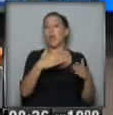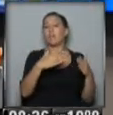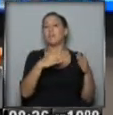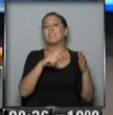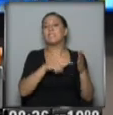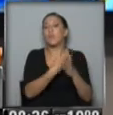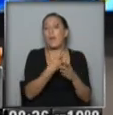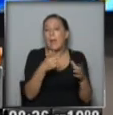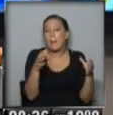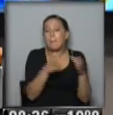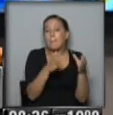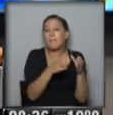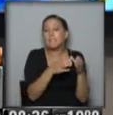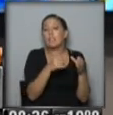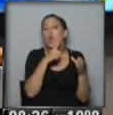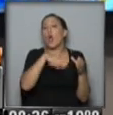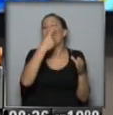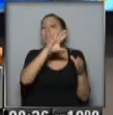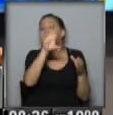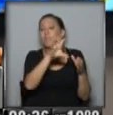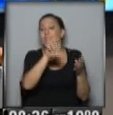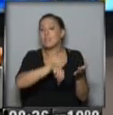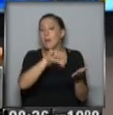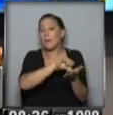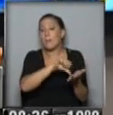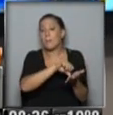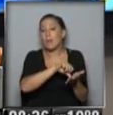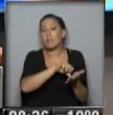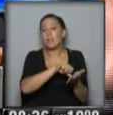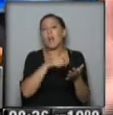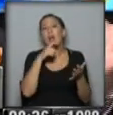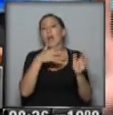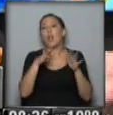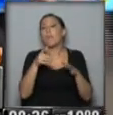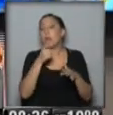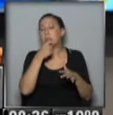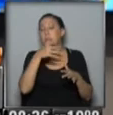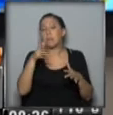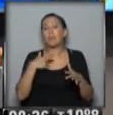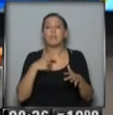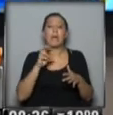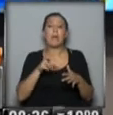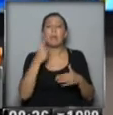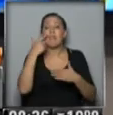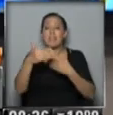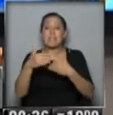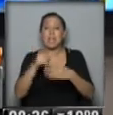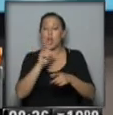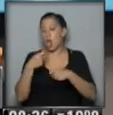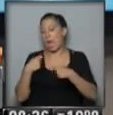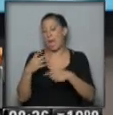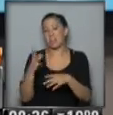un poco más chica de otra provincia del país a lo mejor va caminando porque vive cerca de su trabajo entonces no gasta en